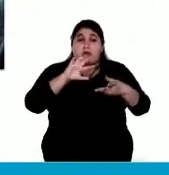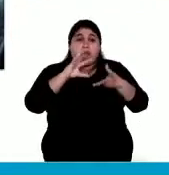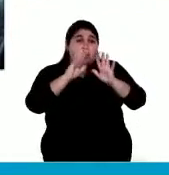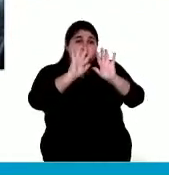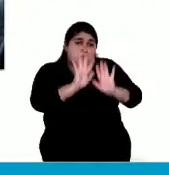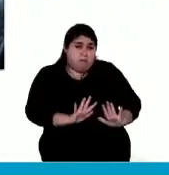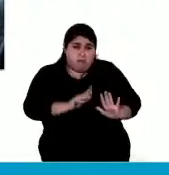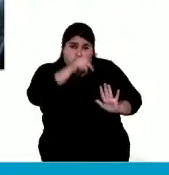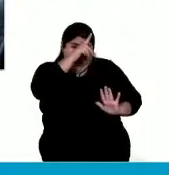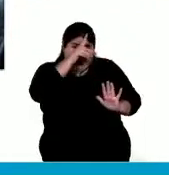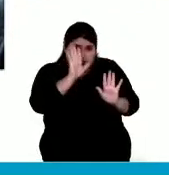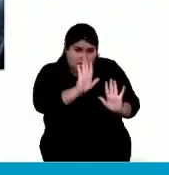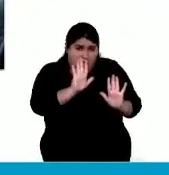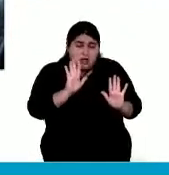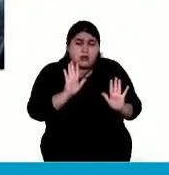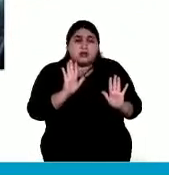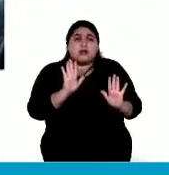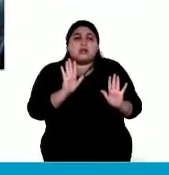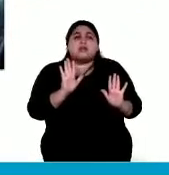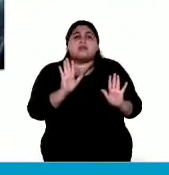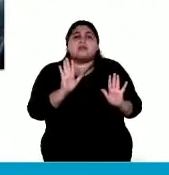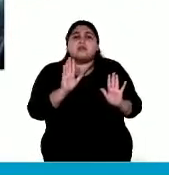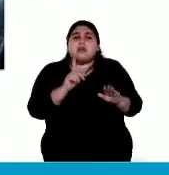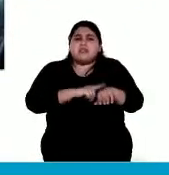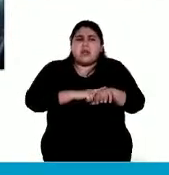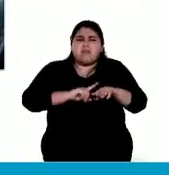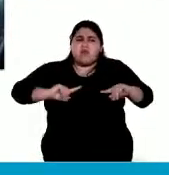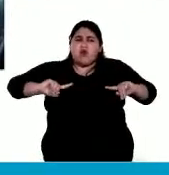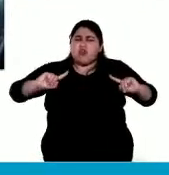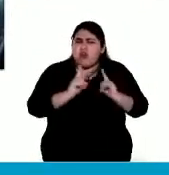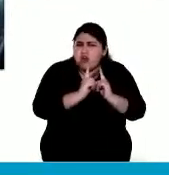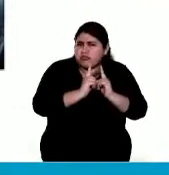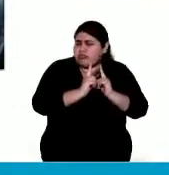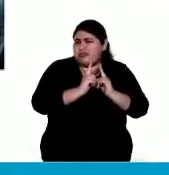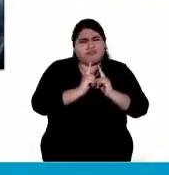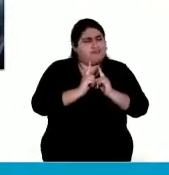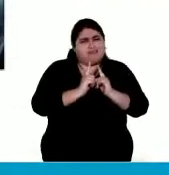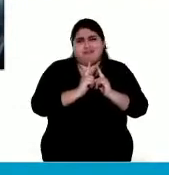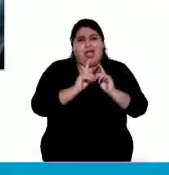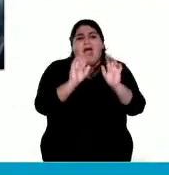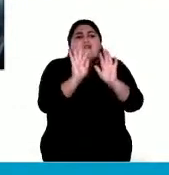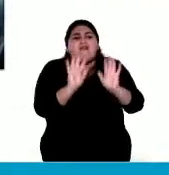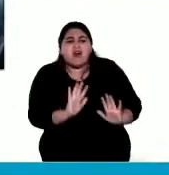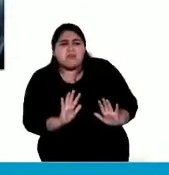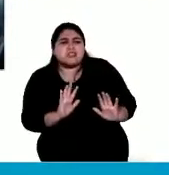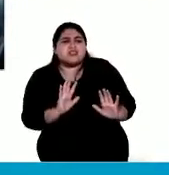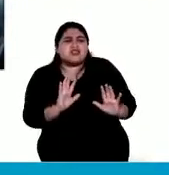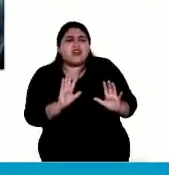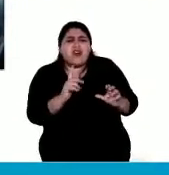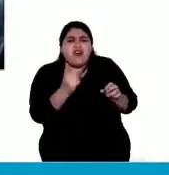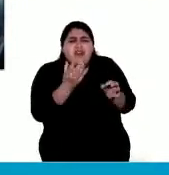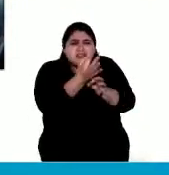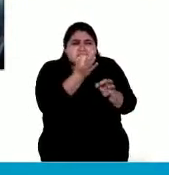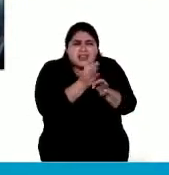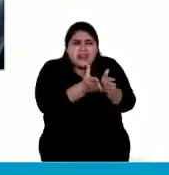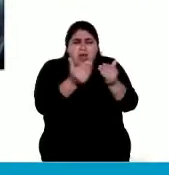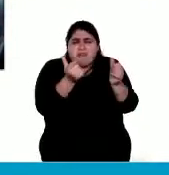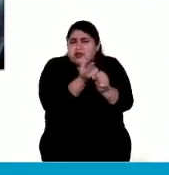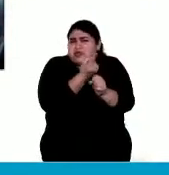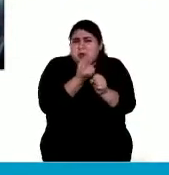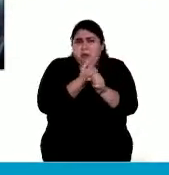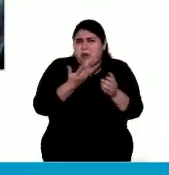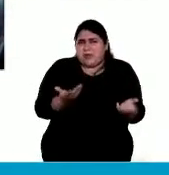policial, en tan poco tiempo. No se puede formar a tantos, no hay manera de que eso suceda. Entonces, lo que digo